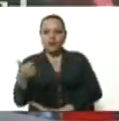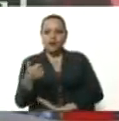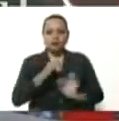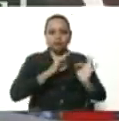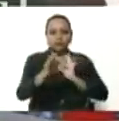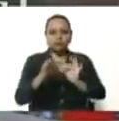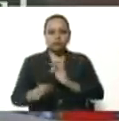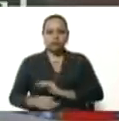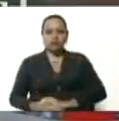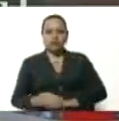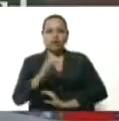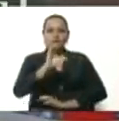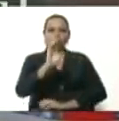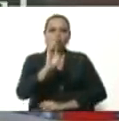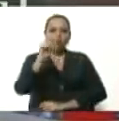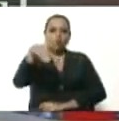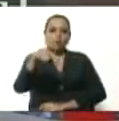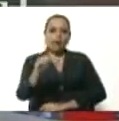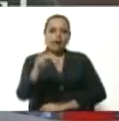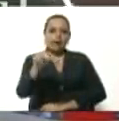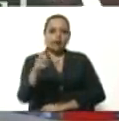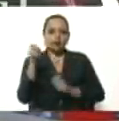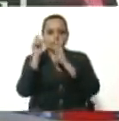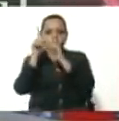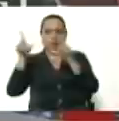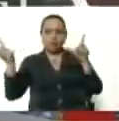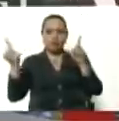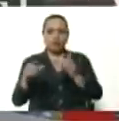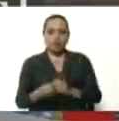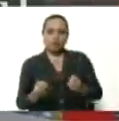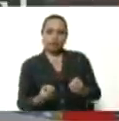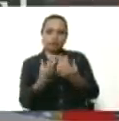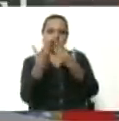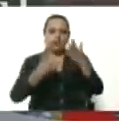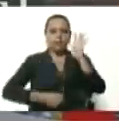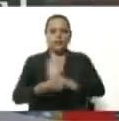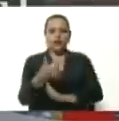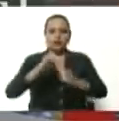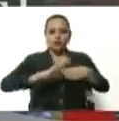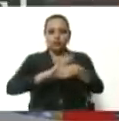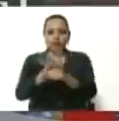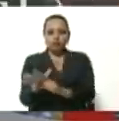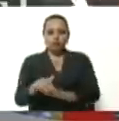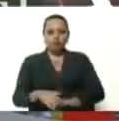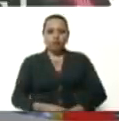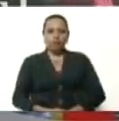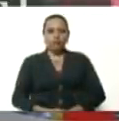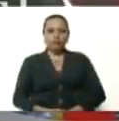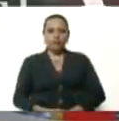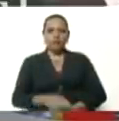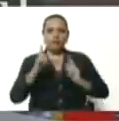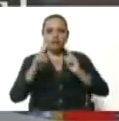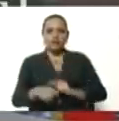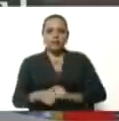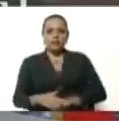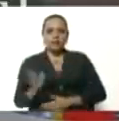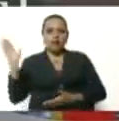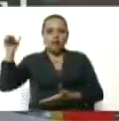el de Cumaná, sorprendente, ¿no? El de en